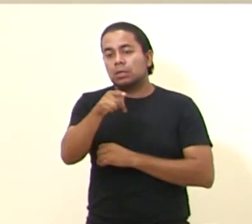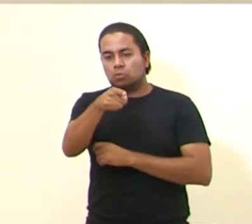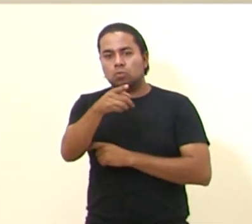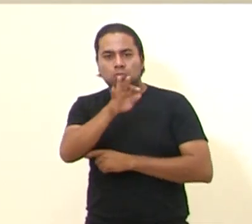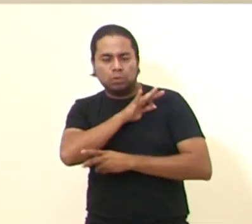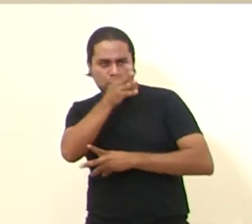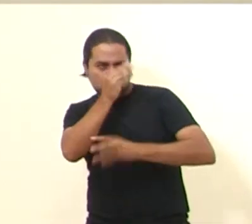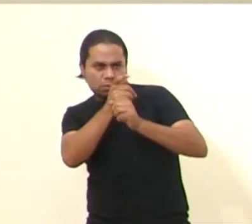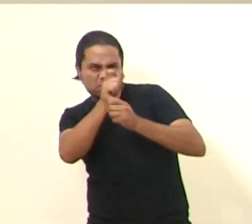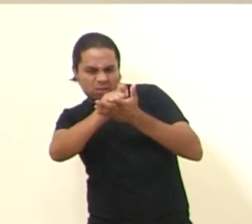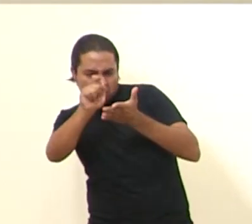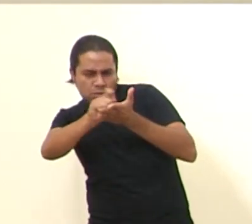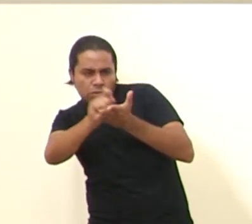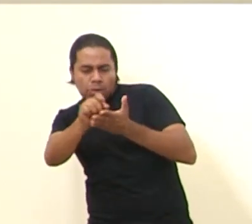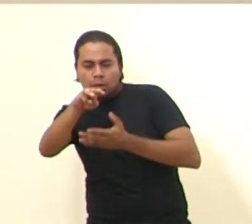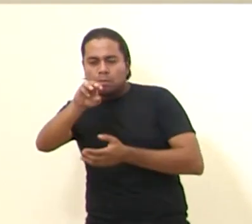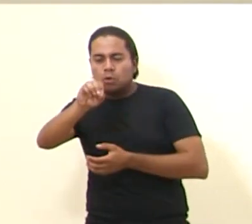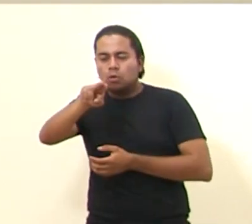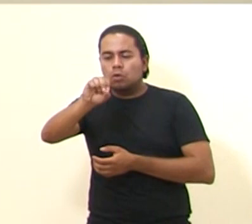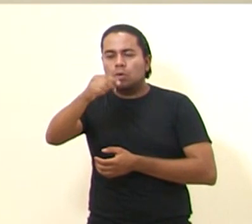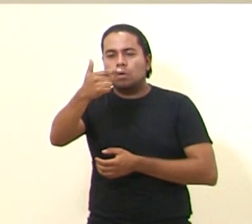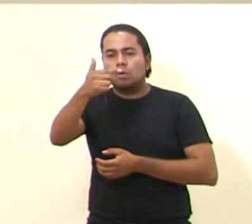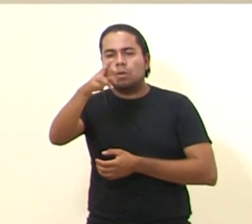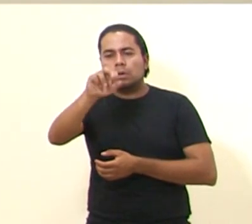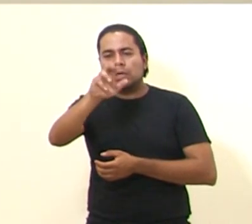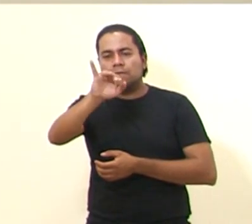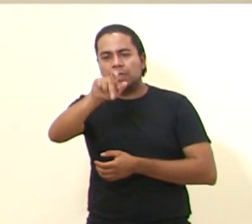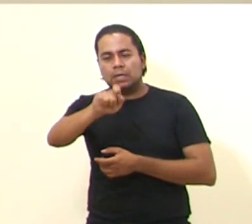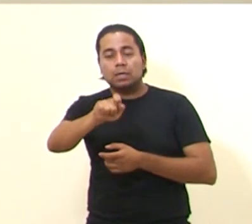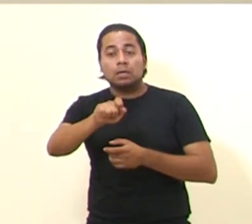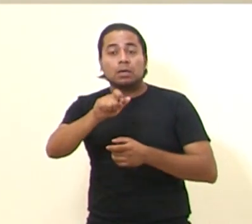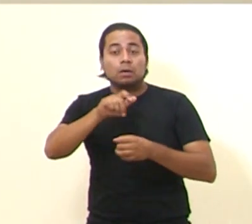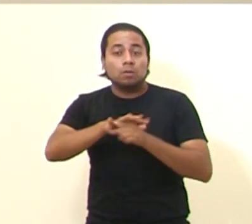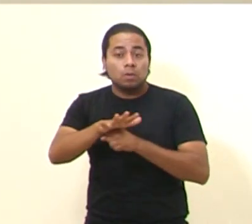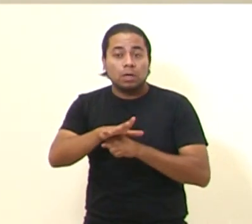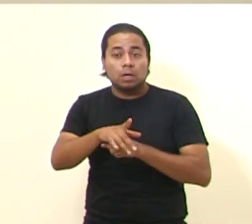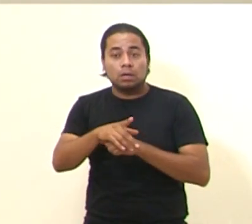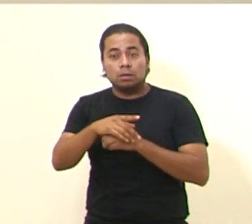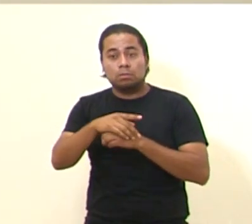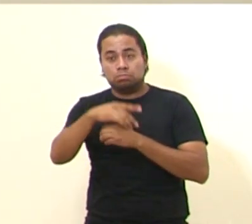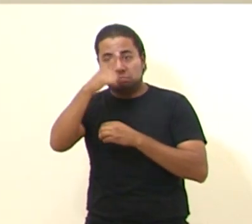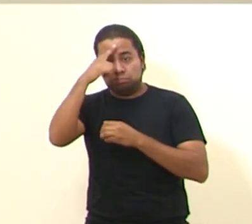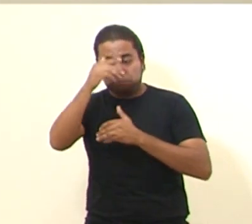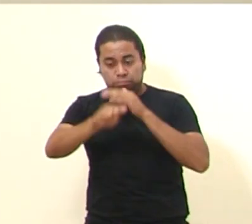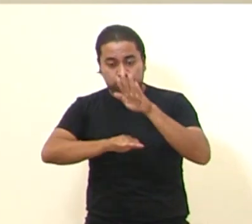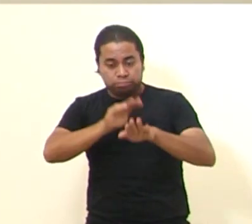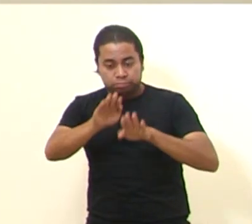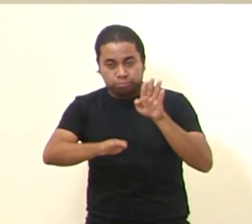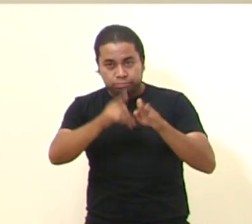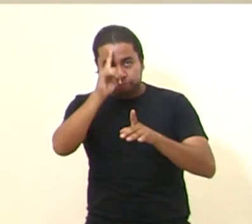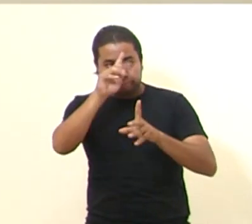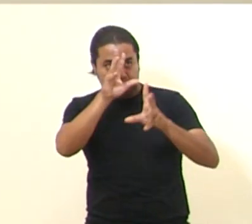monografía. ¿Cuáles crees tú que son los pasos para poder elaborarla?